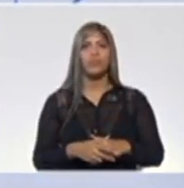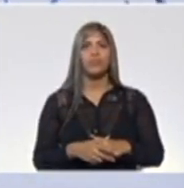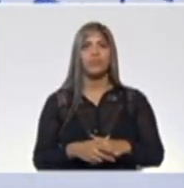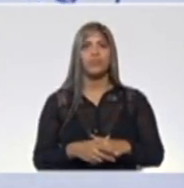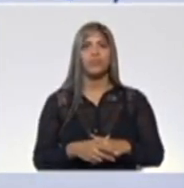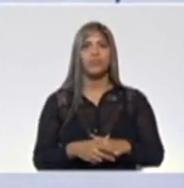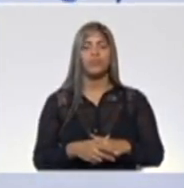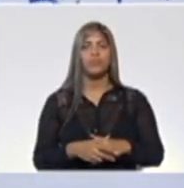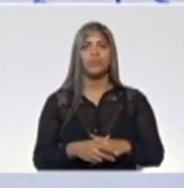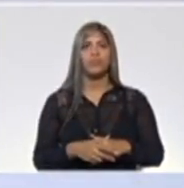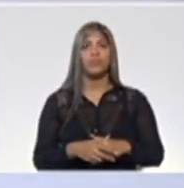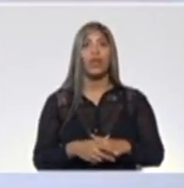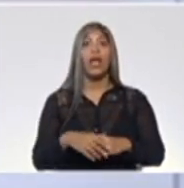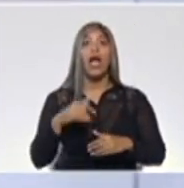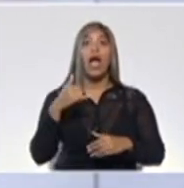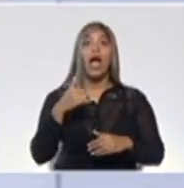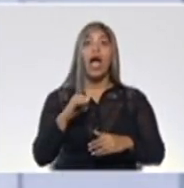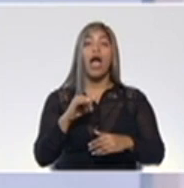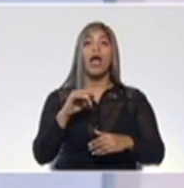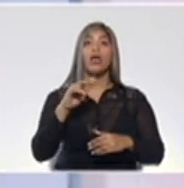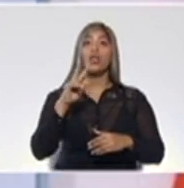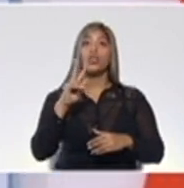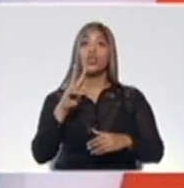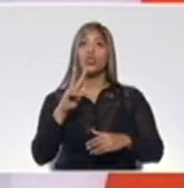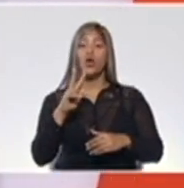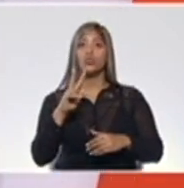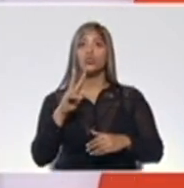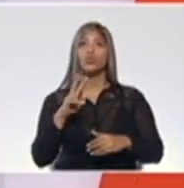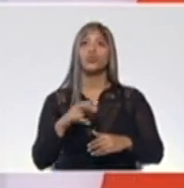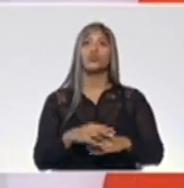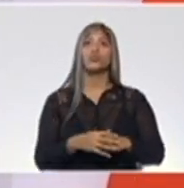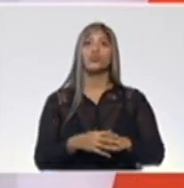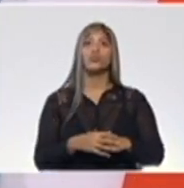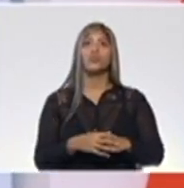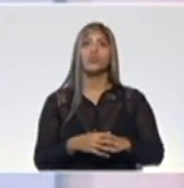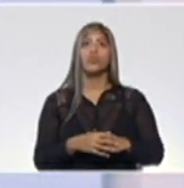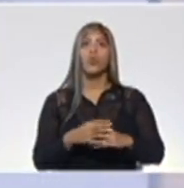Aquí hay dos juegos en la mesa,